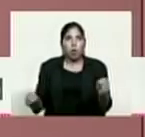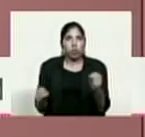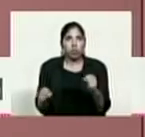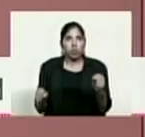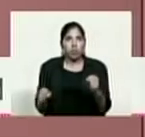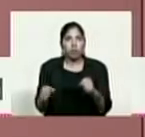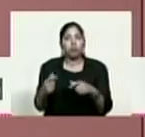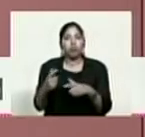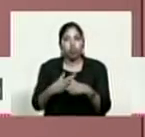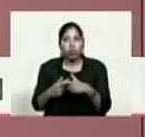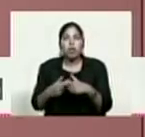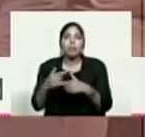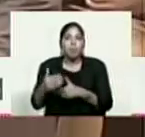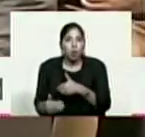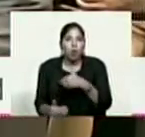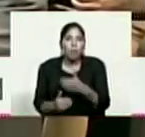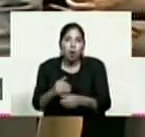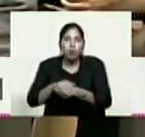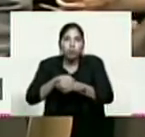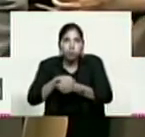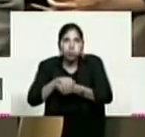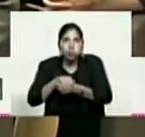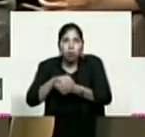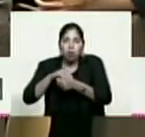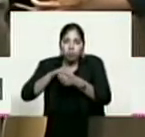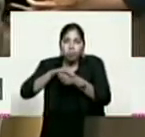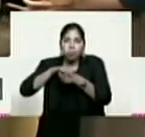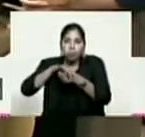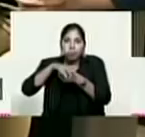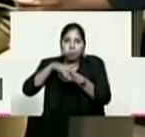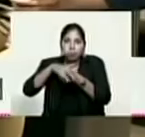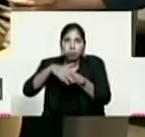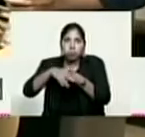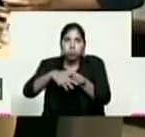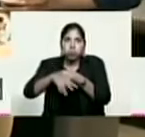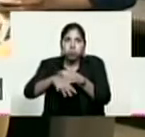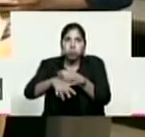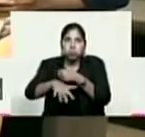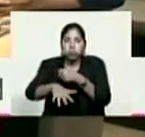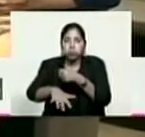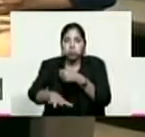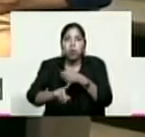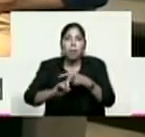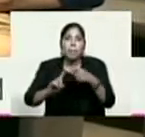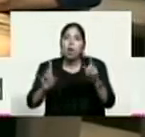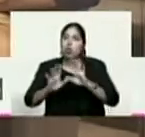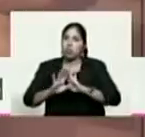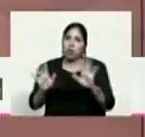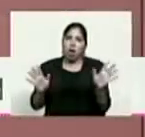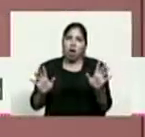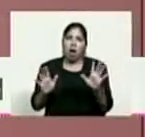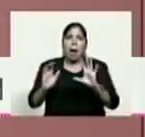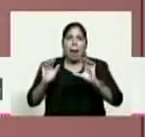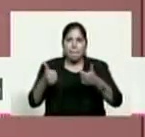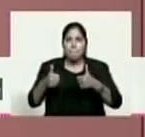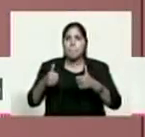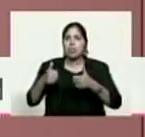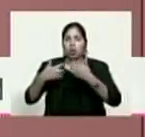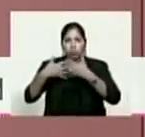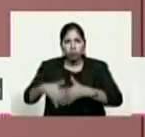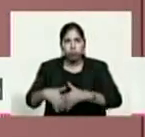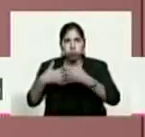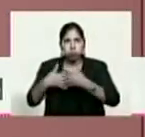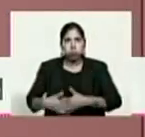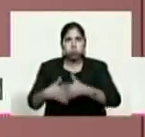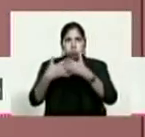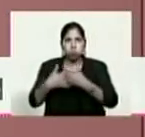potable, entonces para que transcurra todo ese recorrido tarda algún tiempo, pero ya están encendidas, energizadas